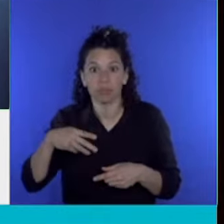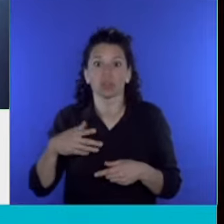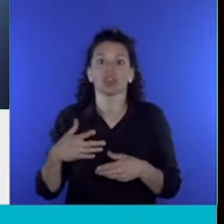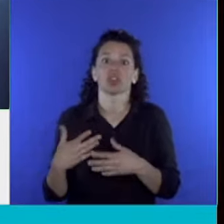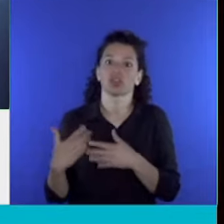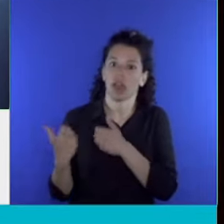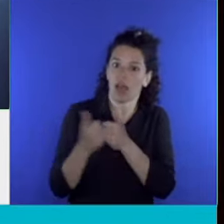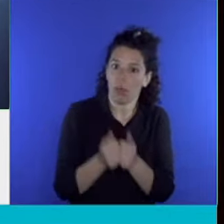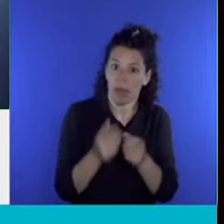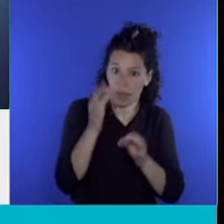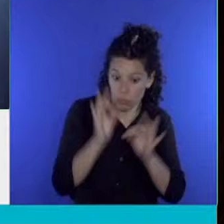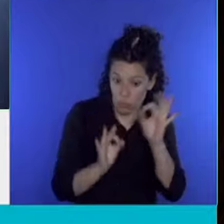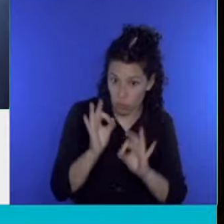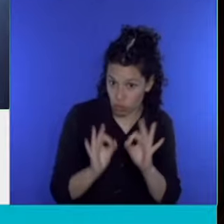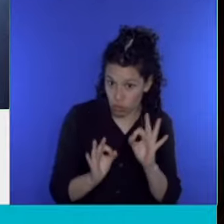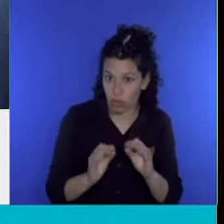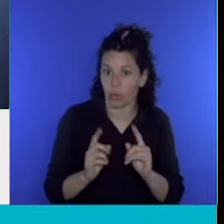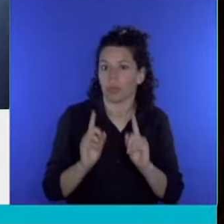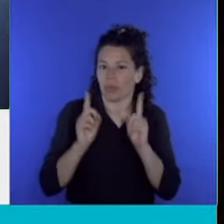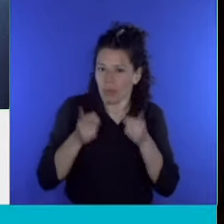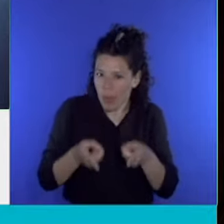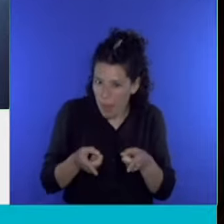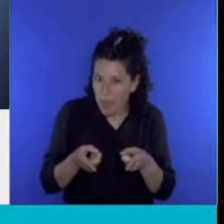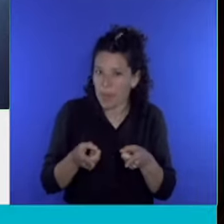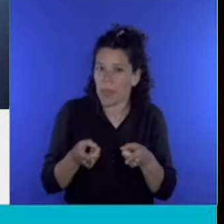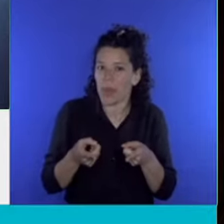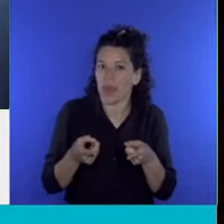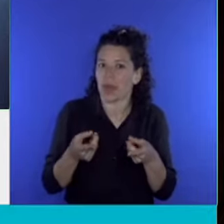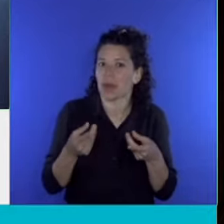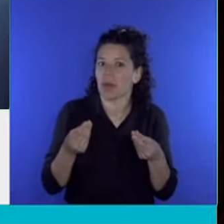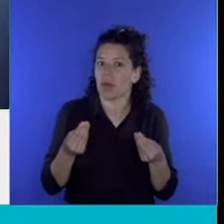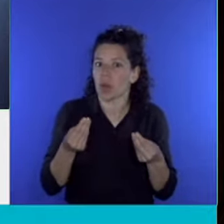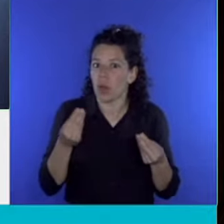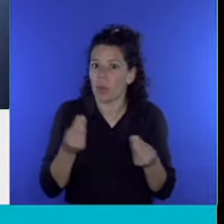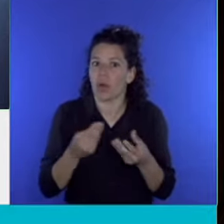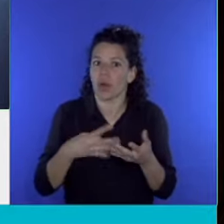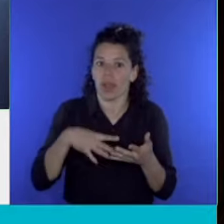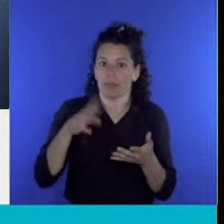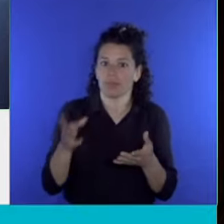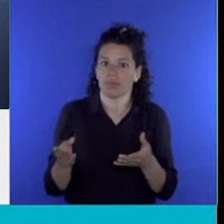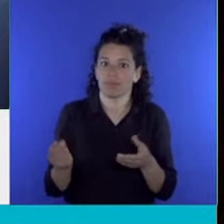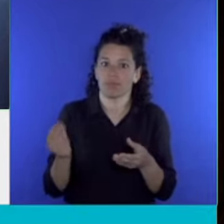también lo vamos a hacer porque se incorpora al